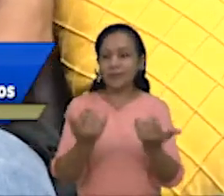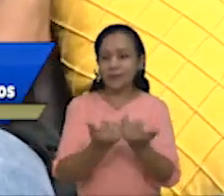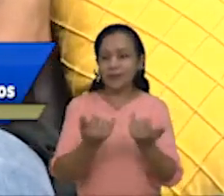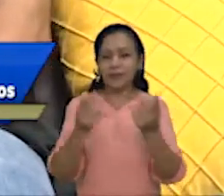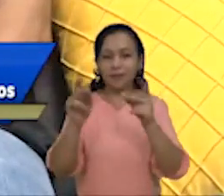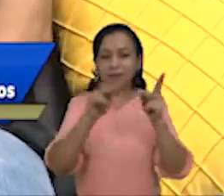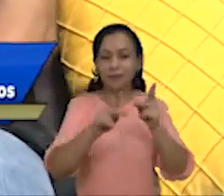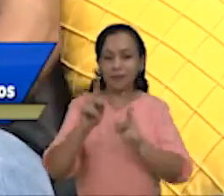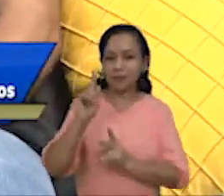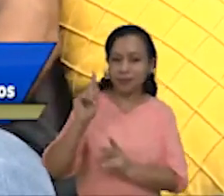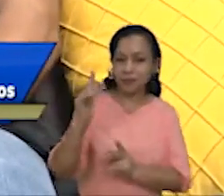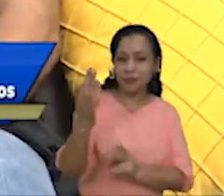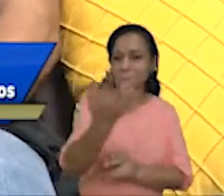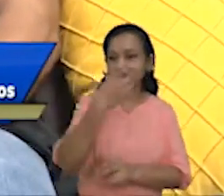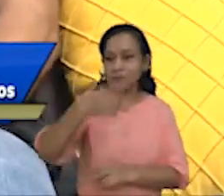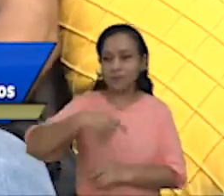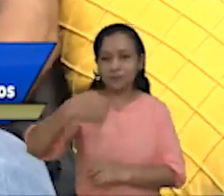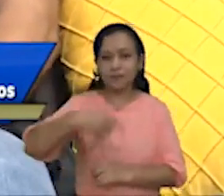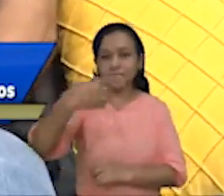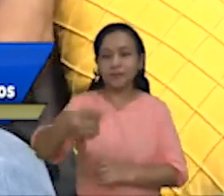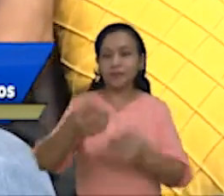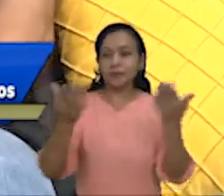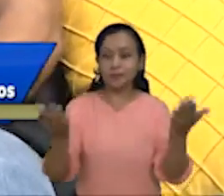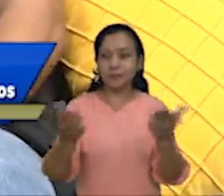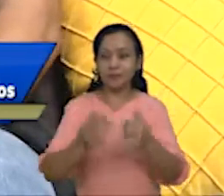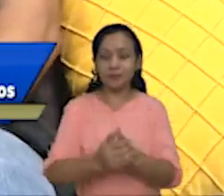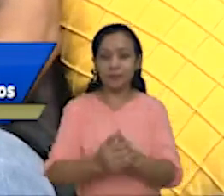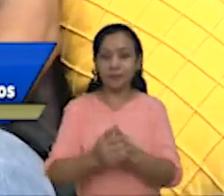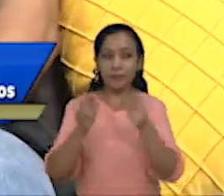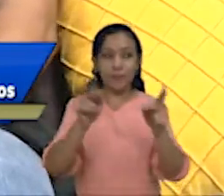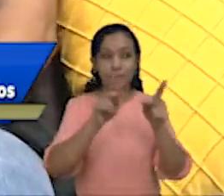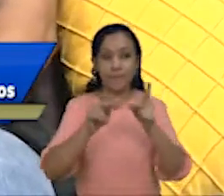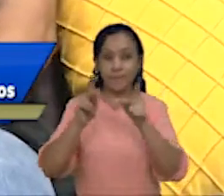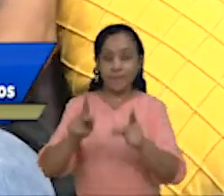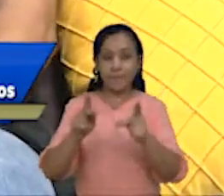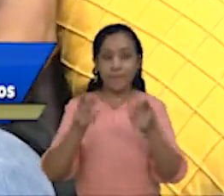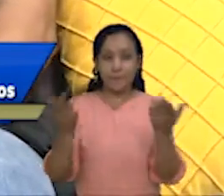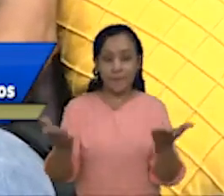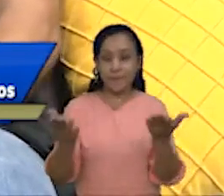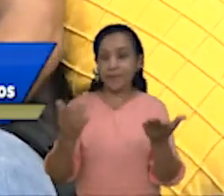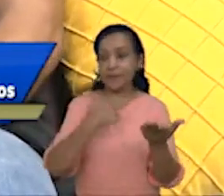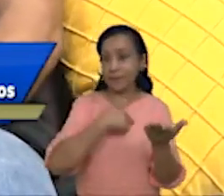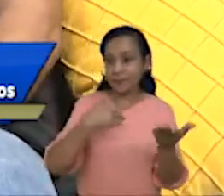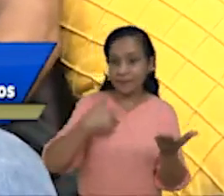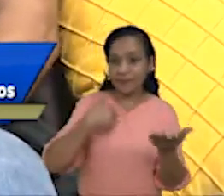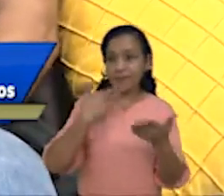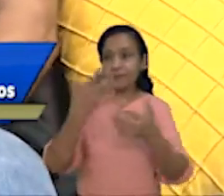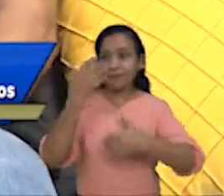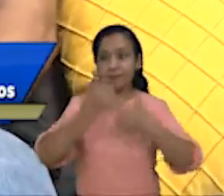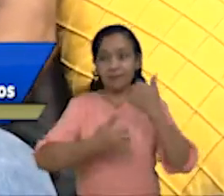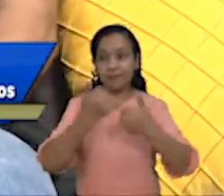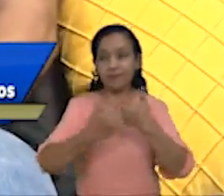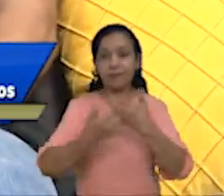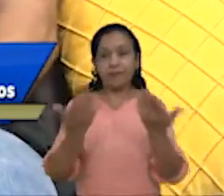ahí están ellos todos los días. Además, no solamente están, sino que además de atacar, de buscar cómo desestabilizar el